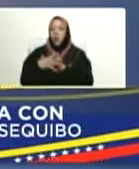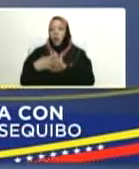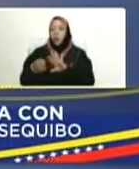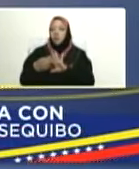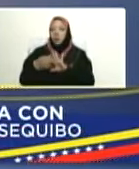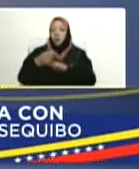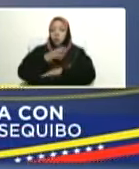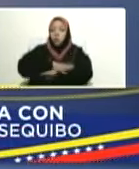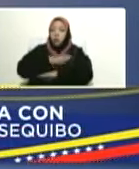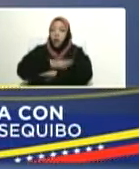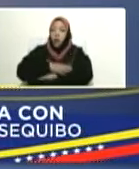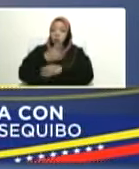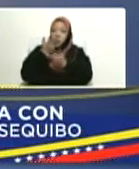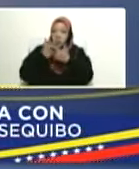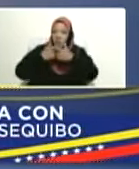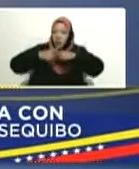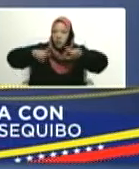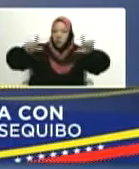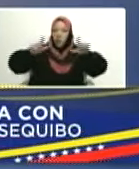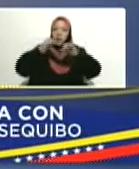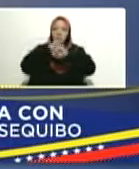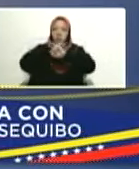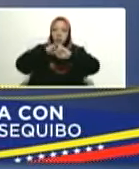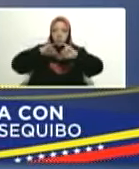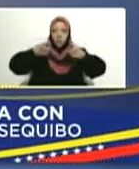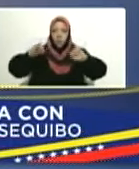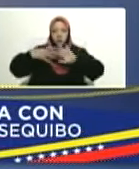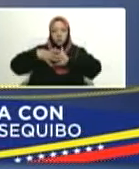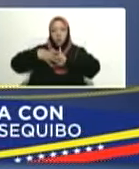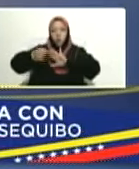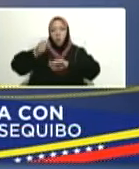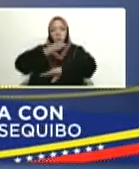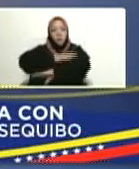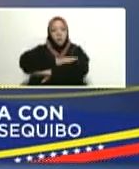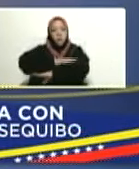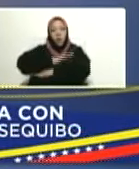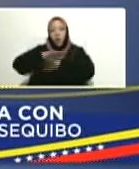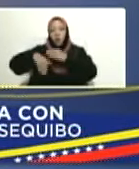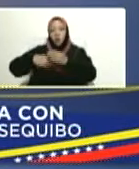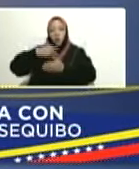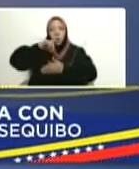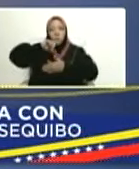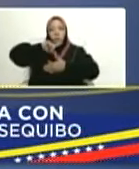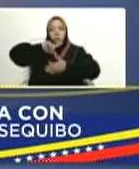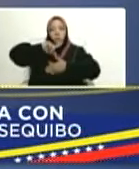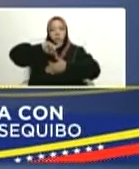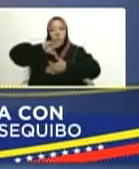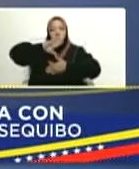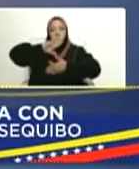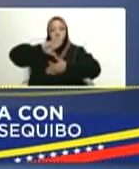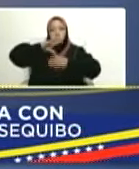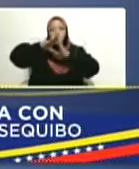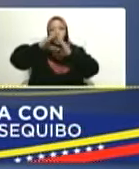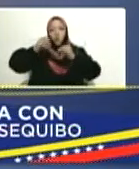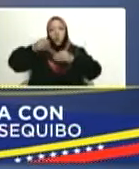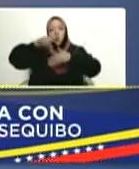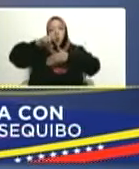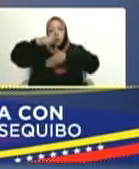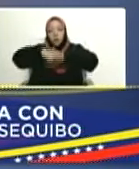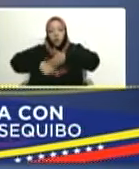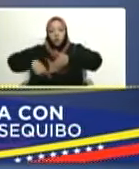dignidad, de libertad, de independencia en toda la América y en buena parte de nuestro sur